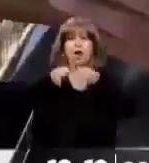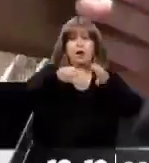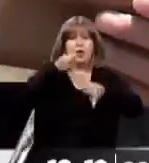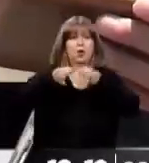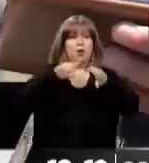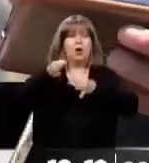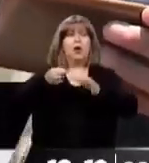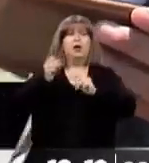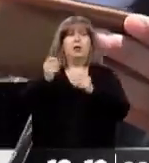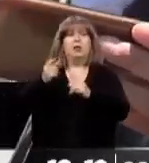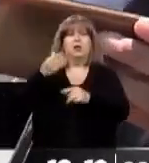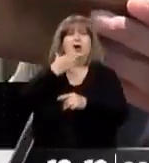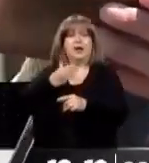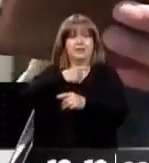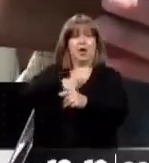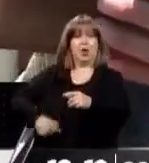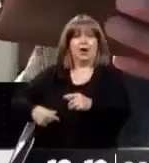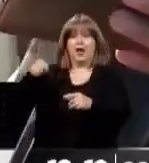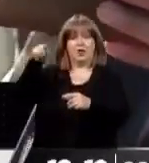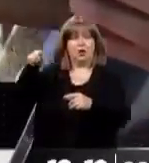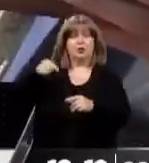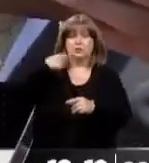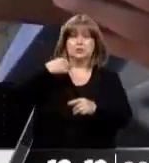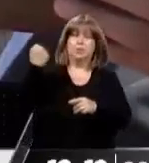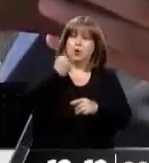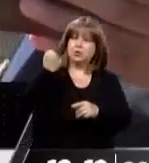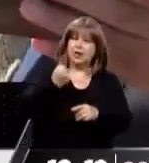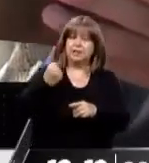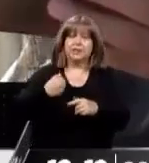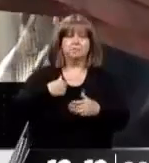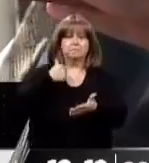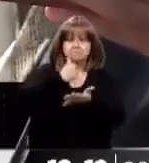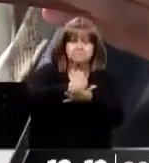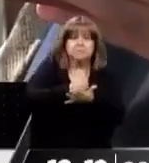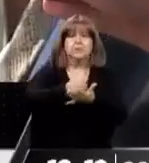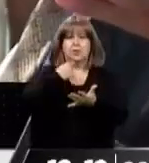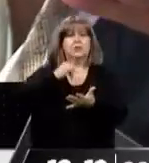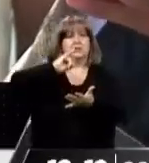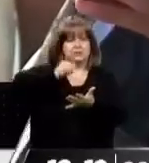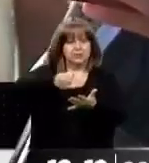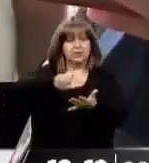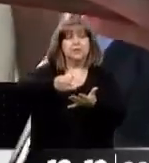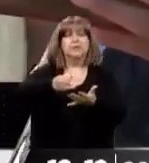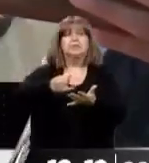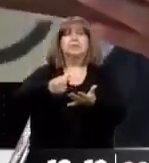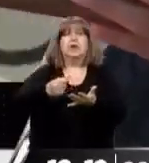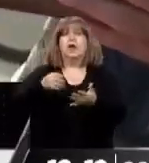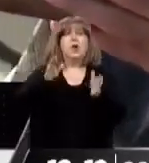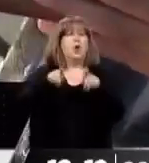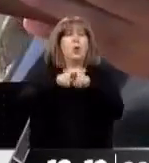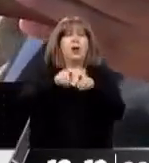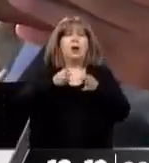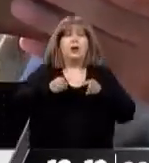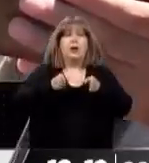pudo concretar porque el gobernador nos fijó esta como una prioridad, nosotros escuchamos y pudimos dar respuesta. Y lo mismo pasó con la Ruta 40 y